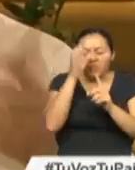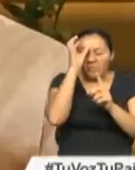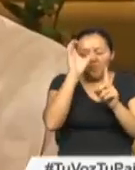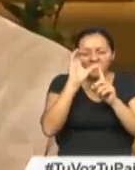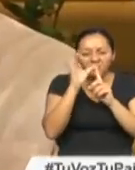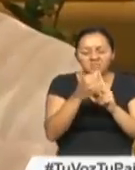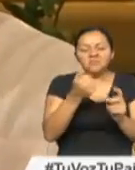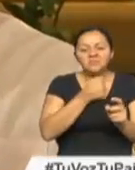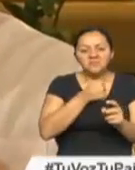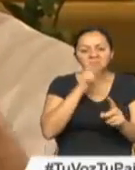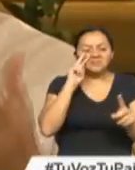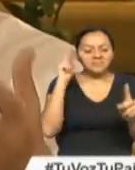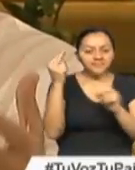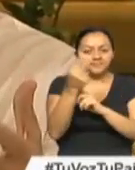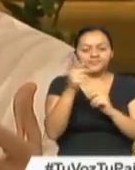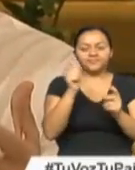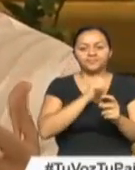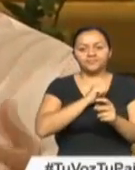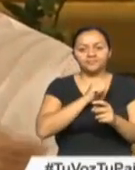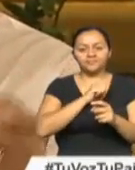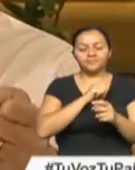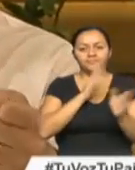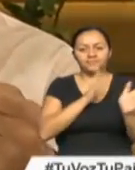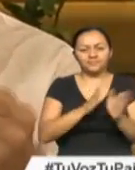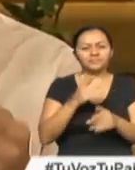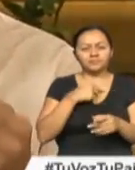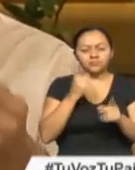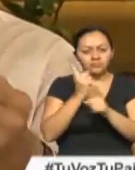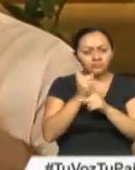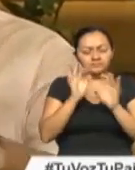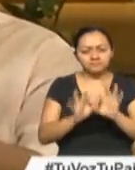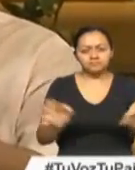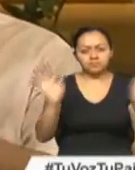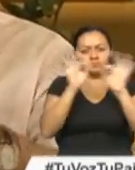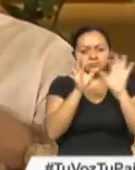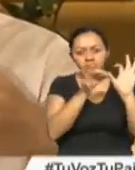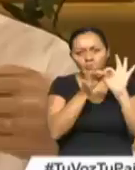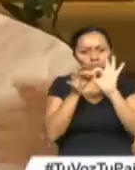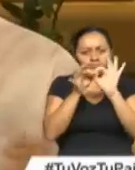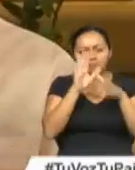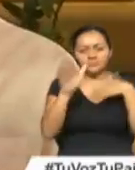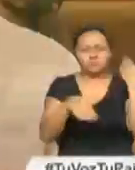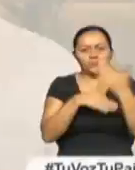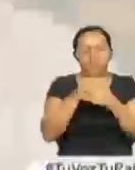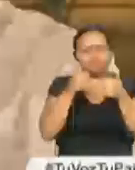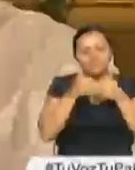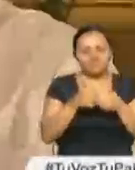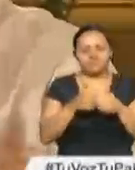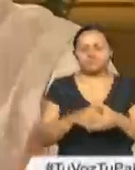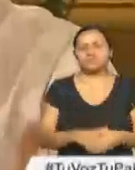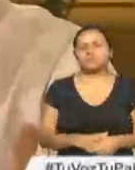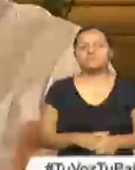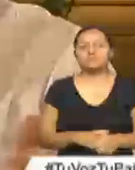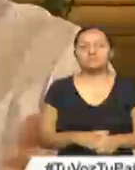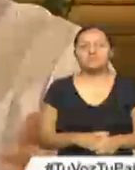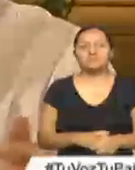misma visión y por eso es tan importante colaborar en todos los frentes posibles.